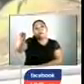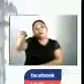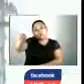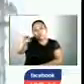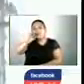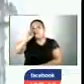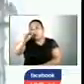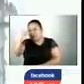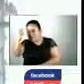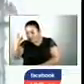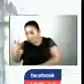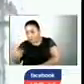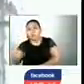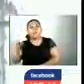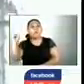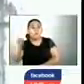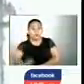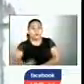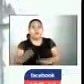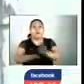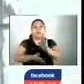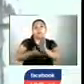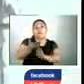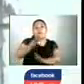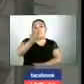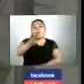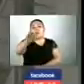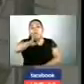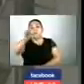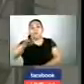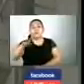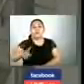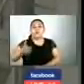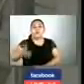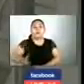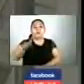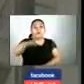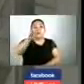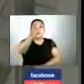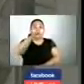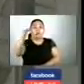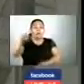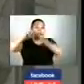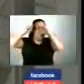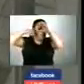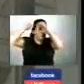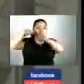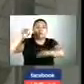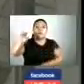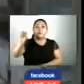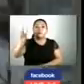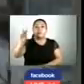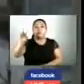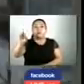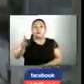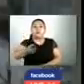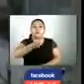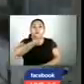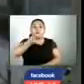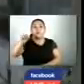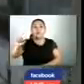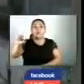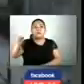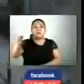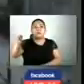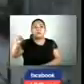revelan que el país podría crecer un 4% al cierre de este año. Con imágenes de Ever Ábalos, Jennifer Flores